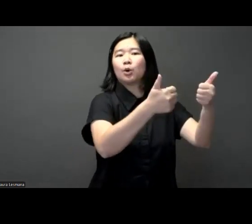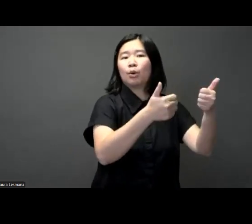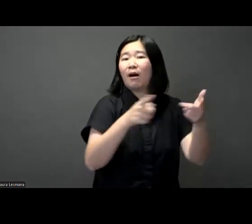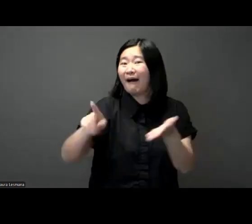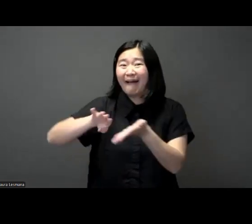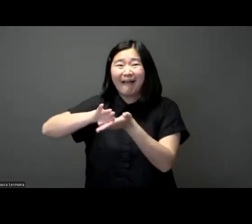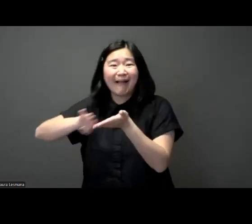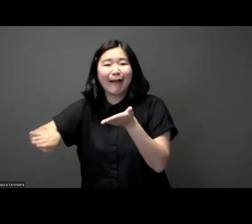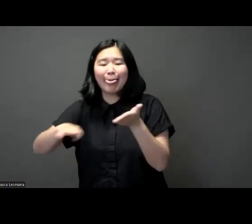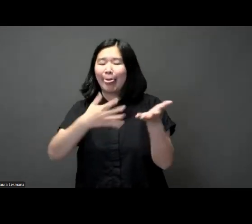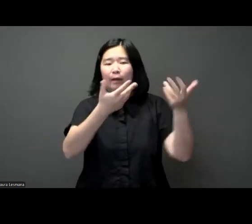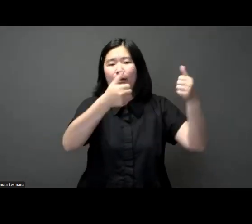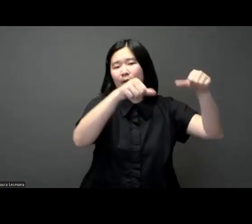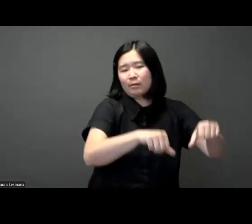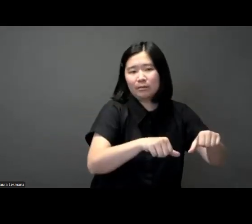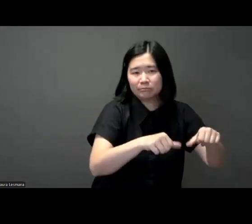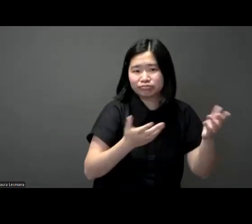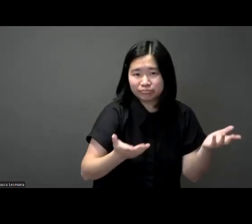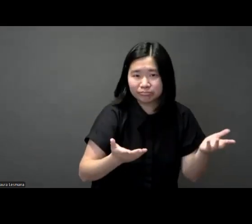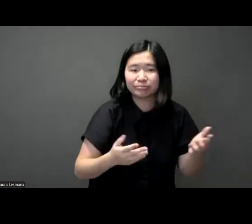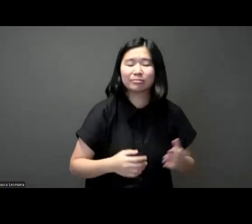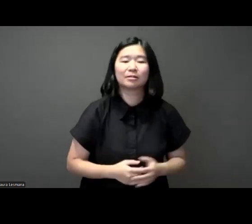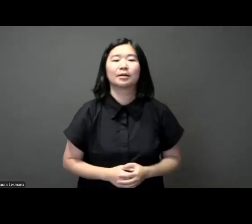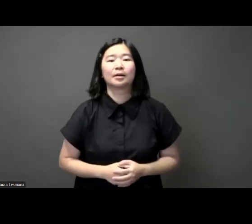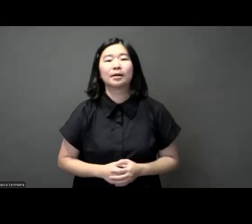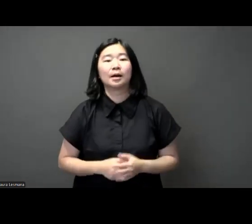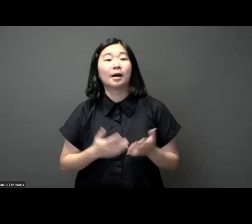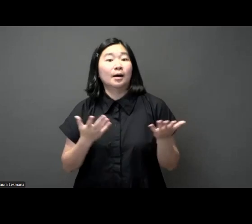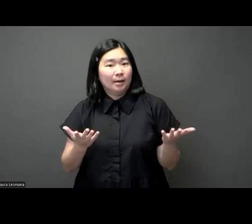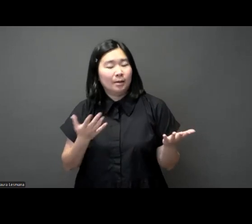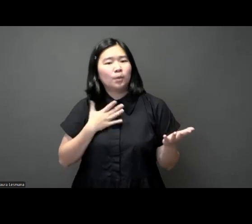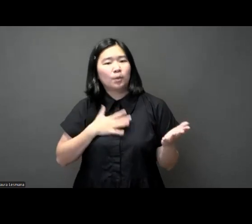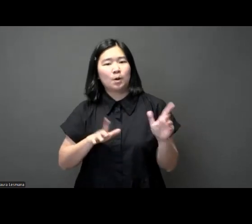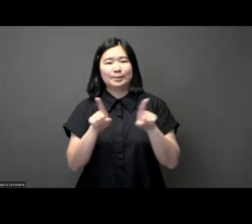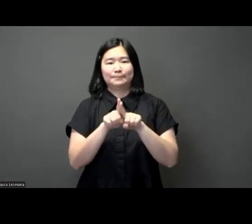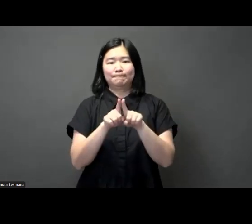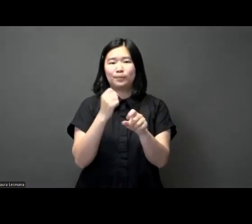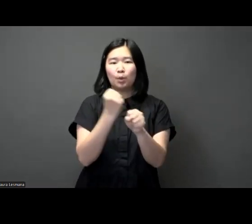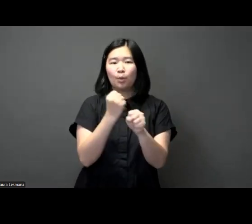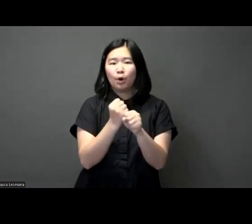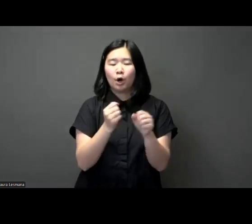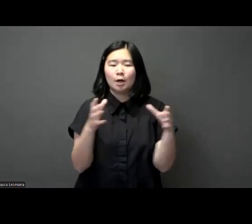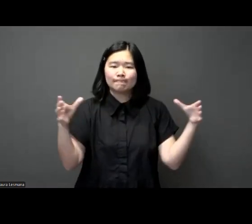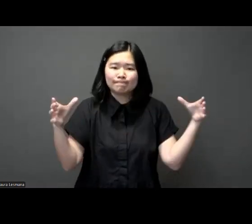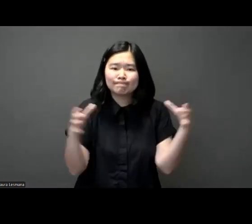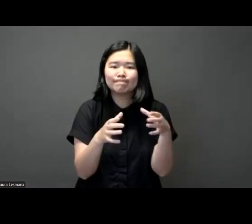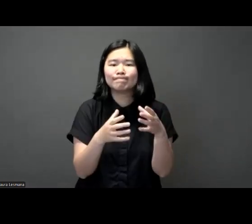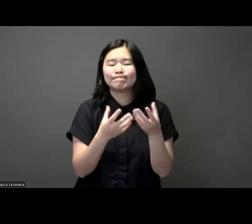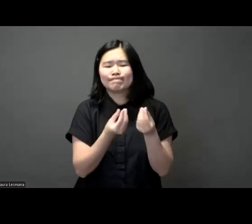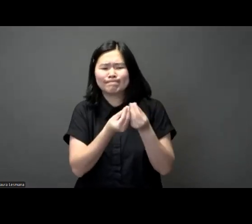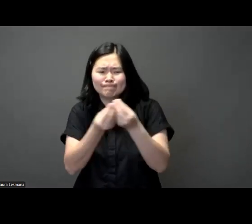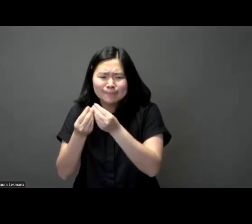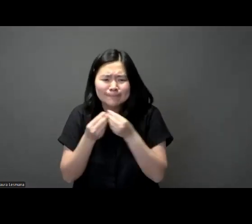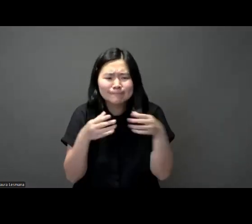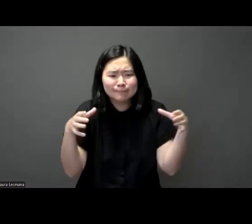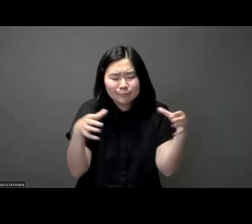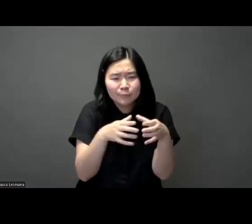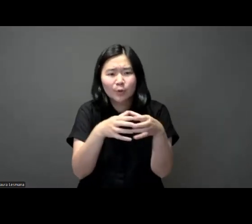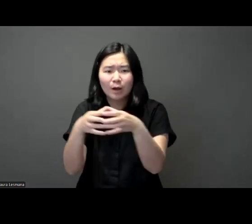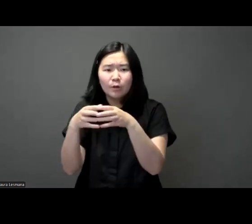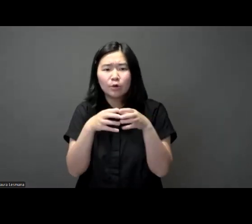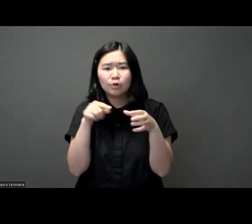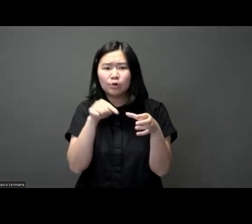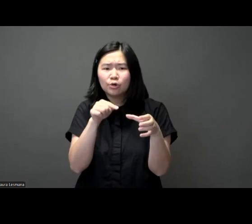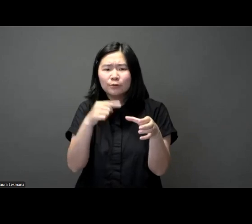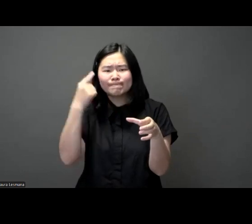juntos, y esto se refleja en la efectividad de las políticas. Y también queremos